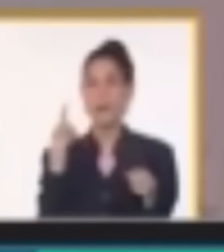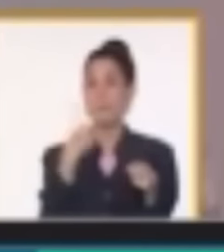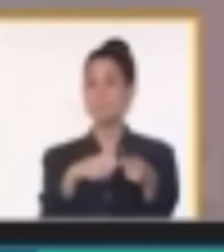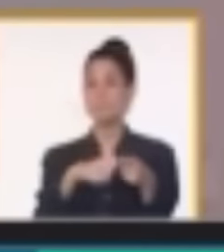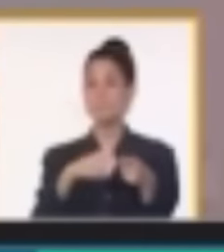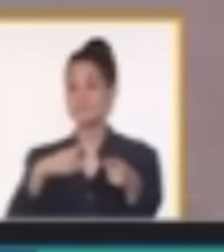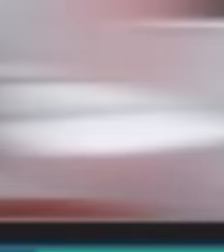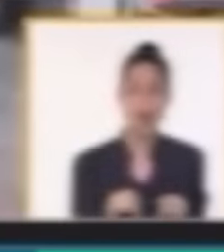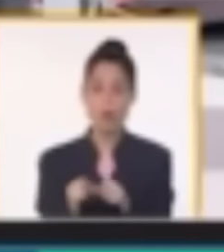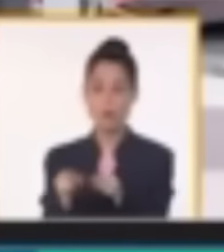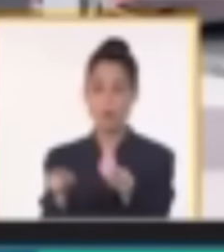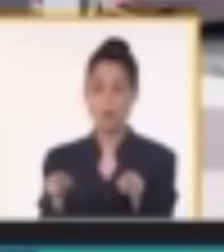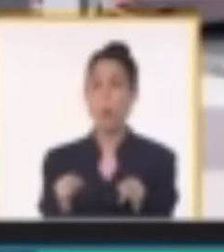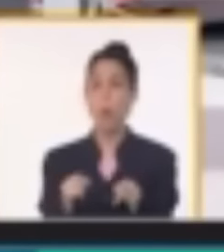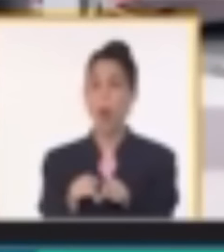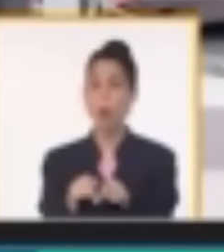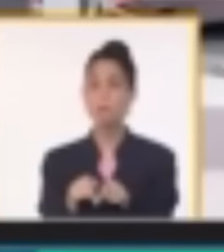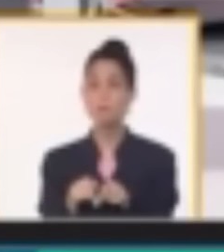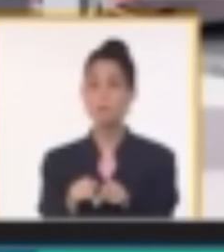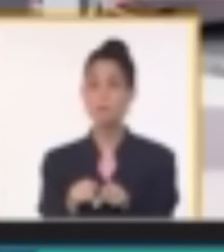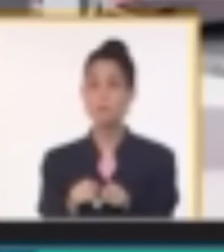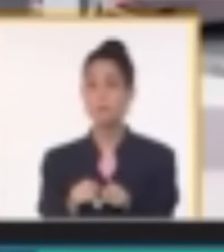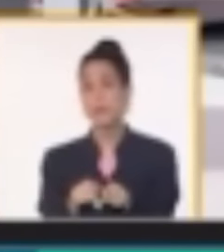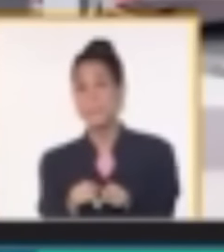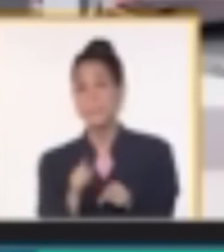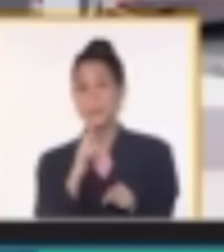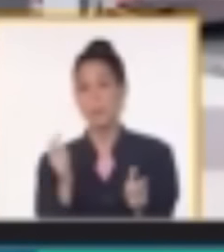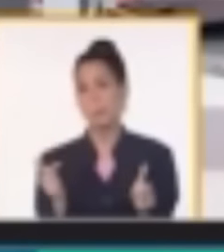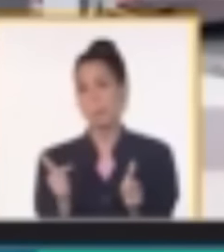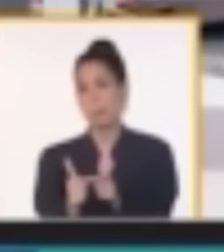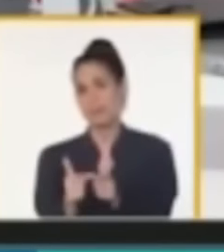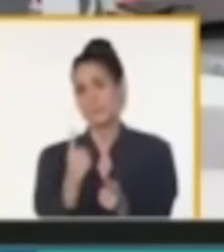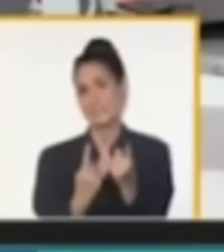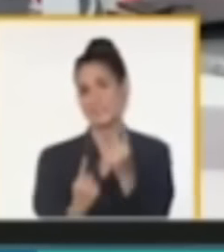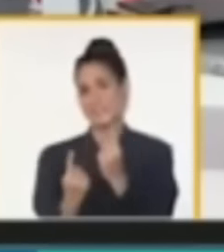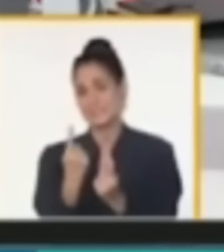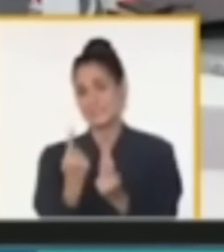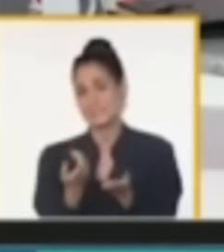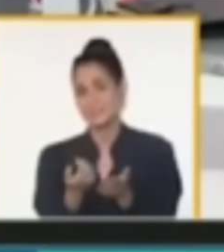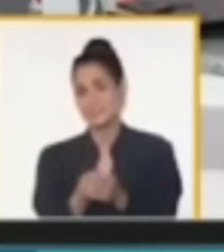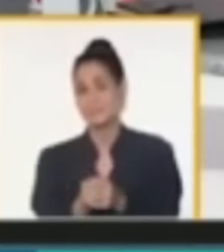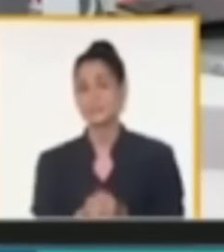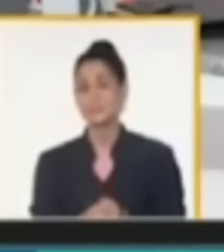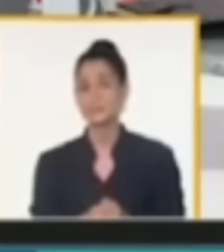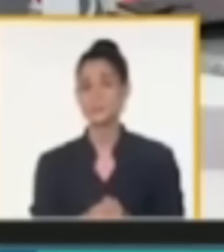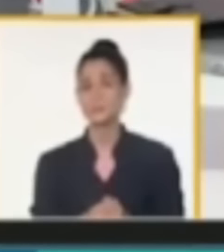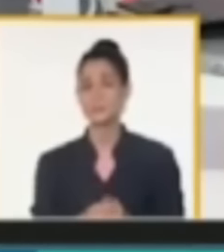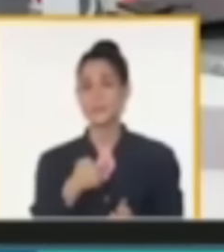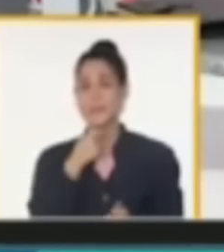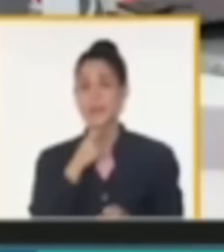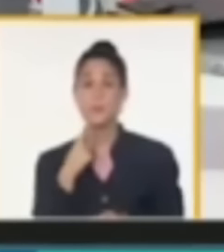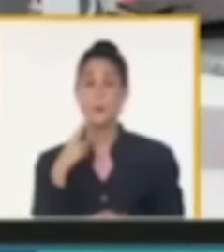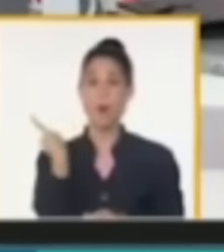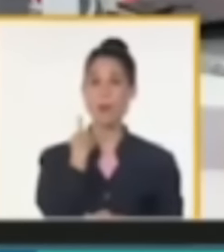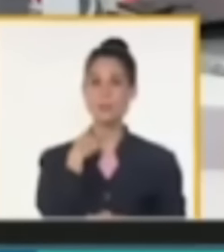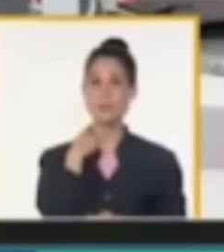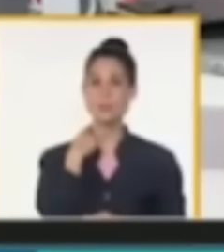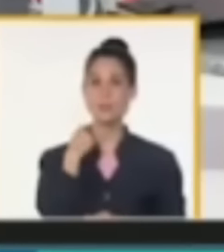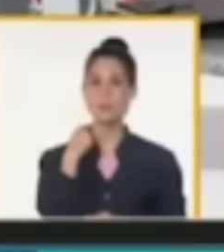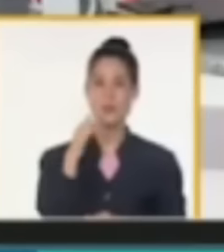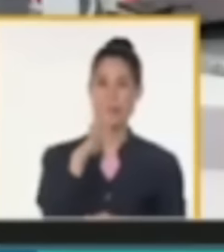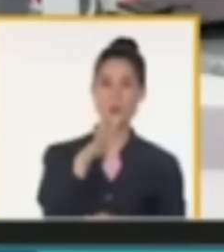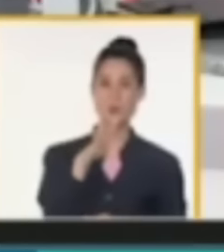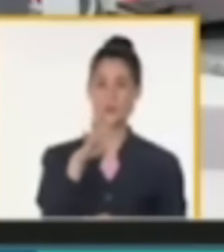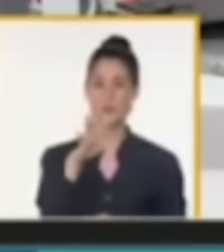también con el grano los rendimientos son bajos noaro son nosotros llevamos más de cu o c años que no importamos fertilizantes